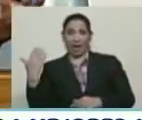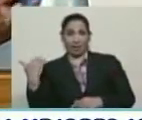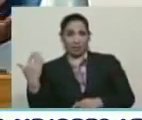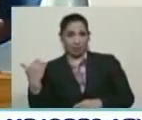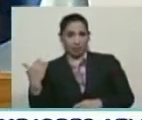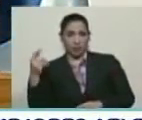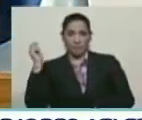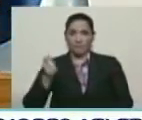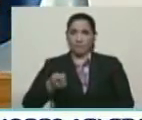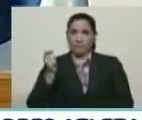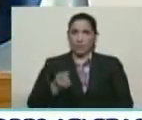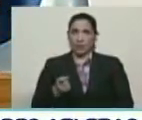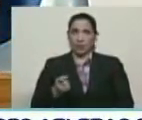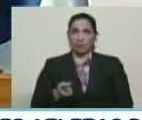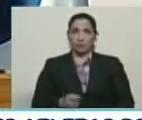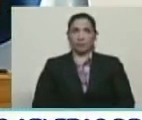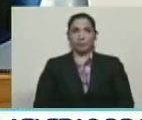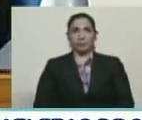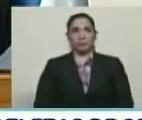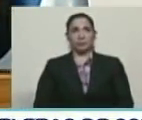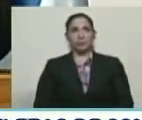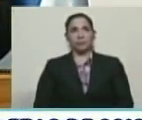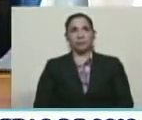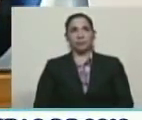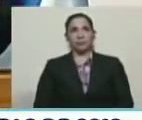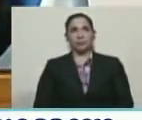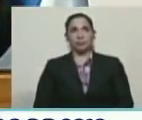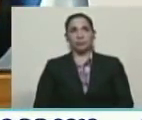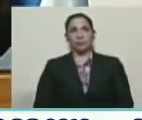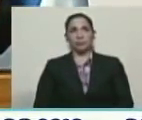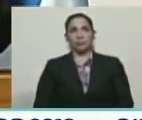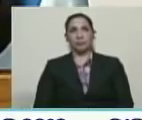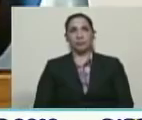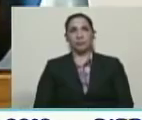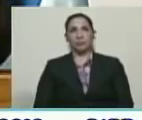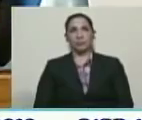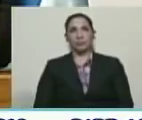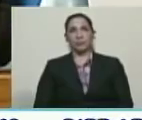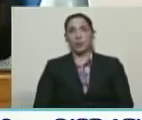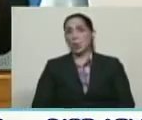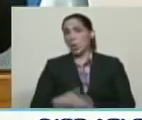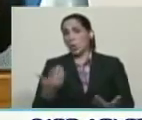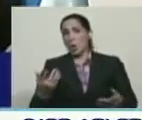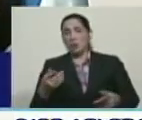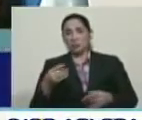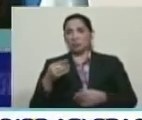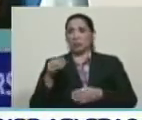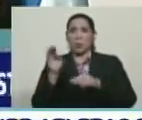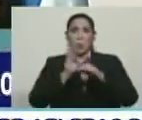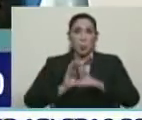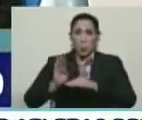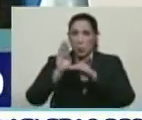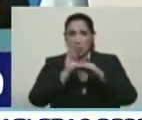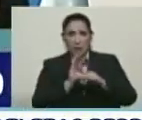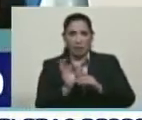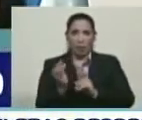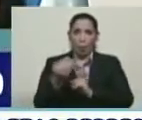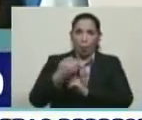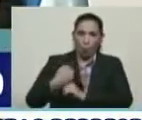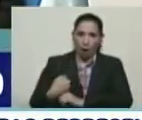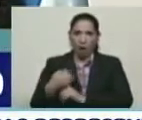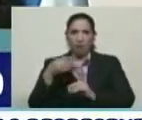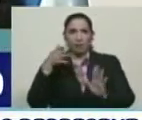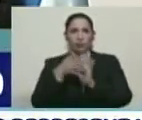repitió en la pasada gestión, de ser cómplice con los delitos de narcotráfico, de corrupción, de femicidio,